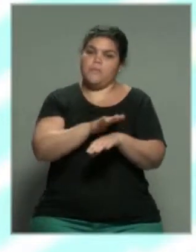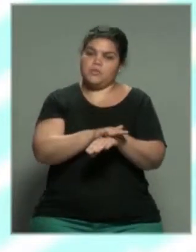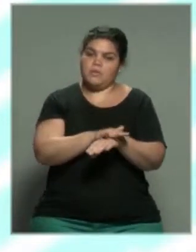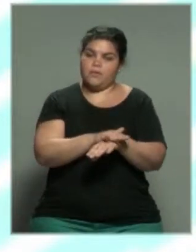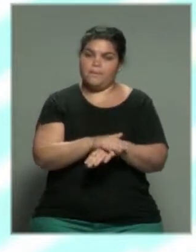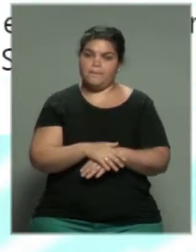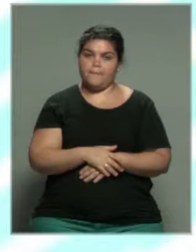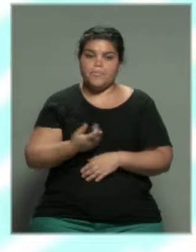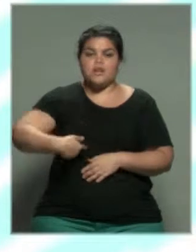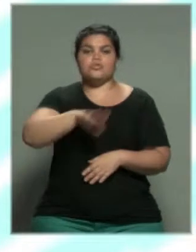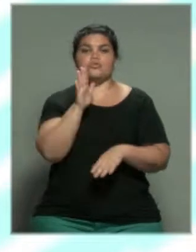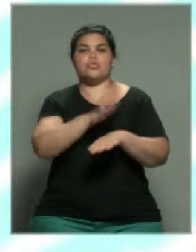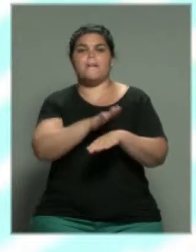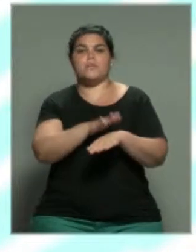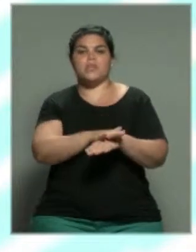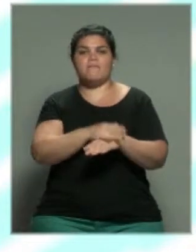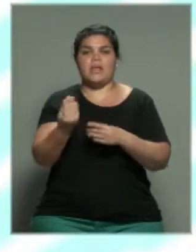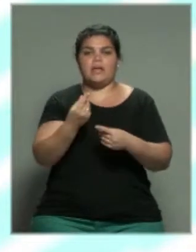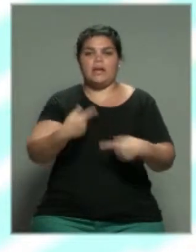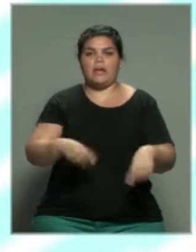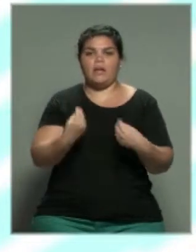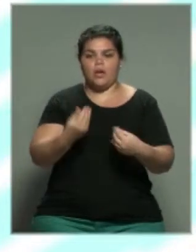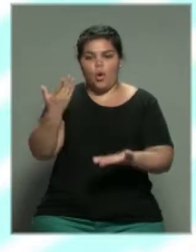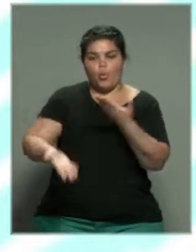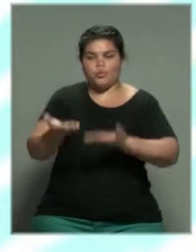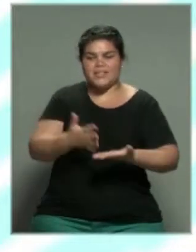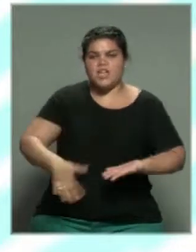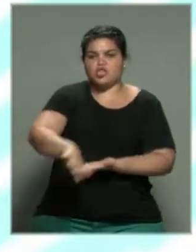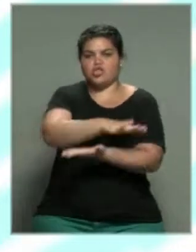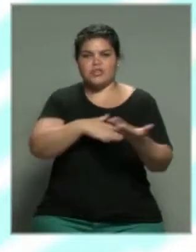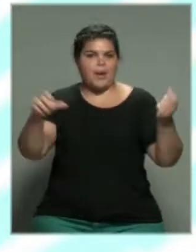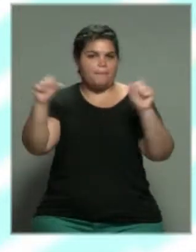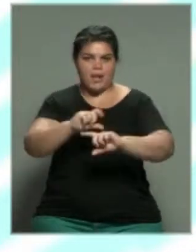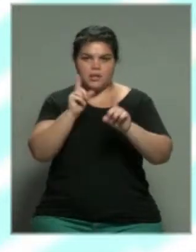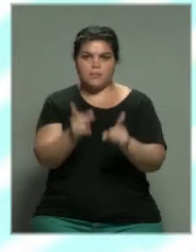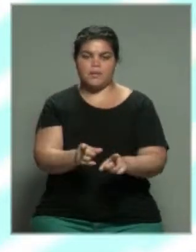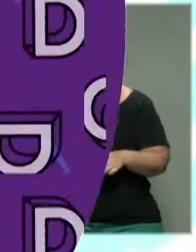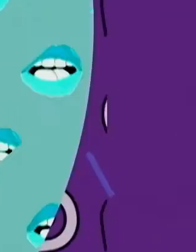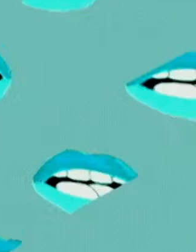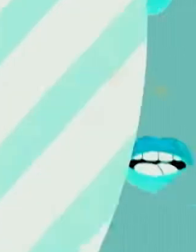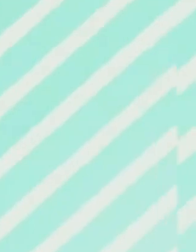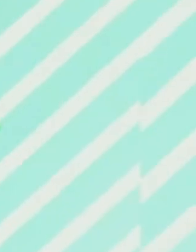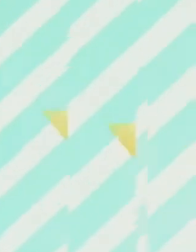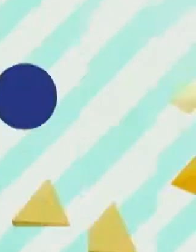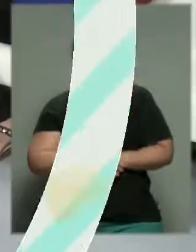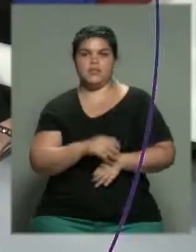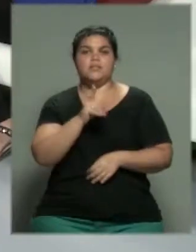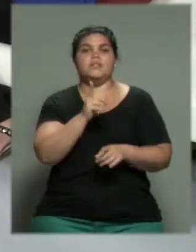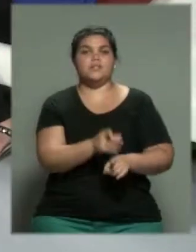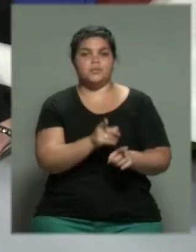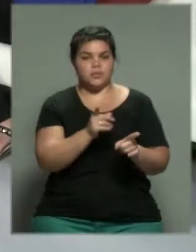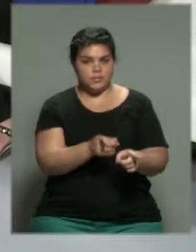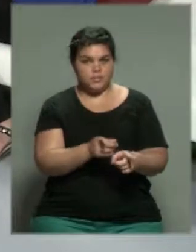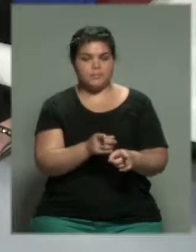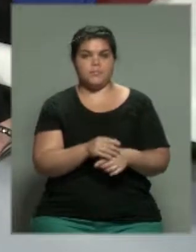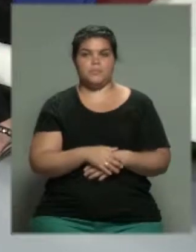responsables de que no tengamos justicia social. Beatriz, somos responsables de la pobreza que hay en la provincia. Seguramente vamos a tener la oportunidad no solo de indagar también en las